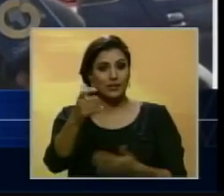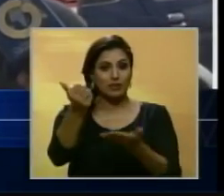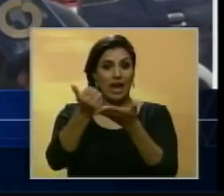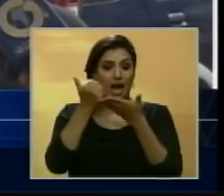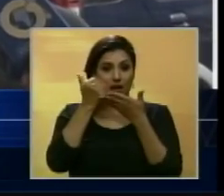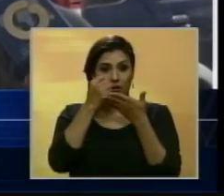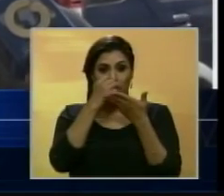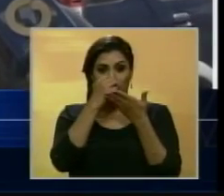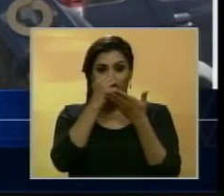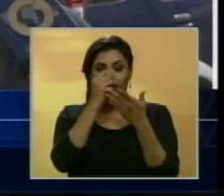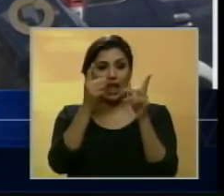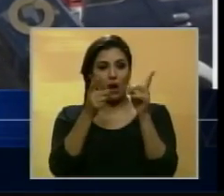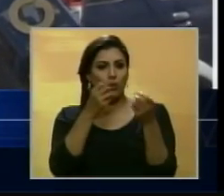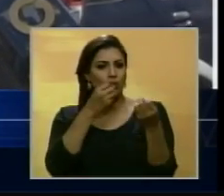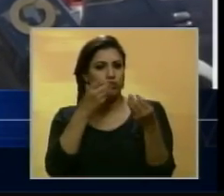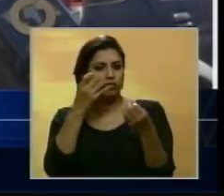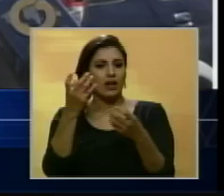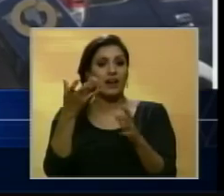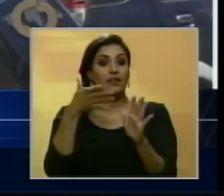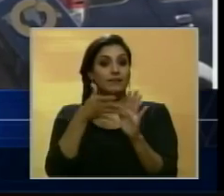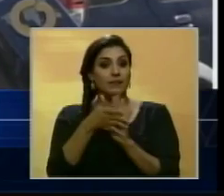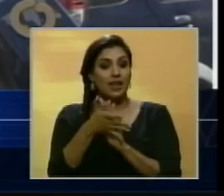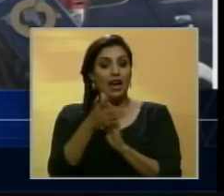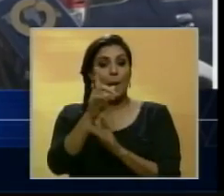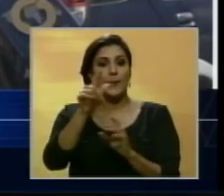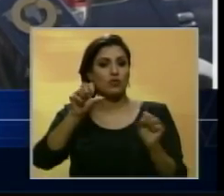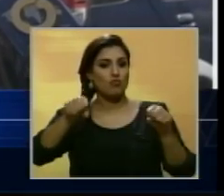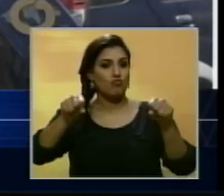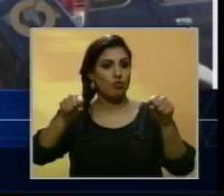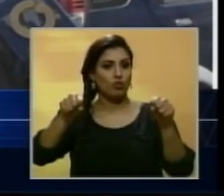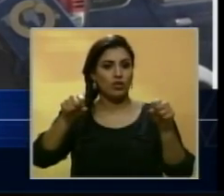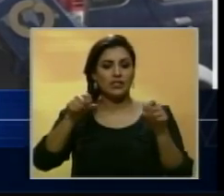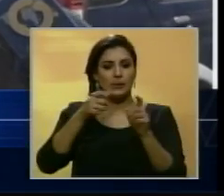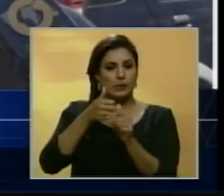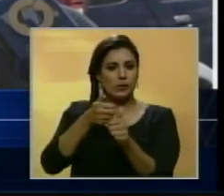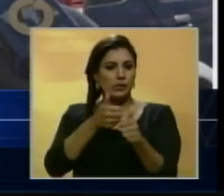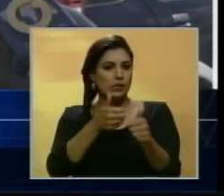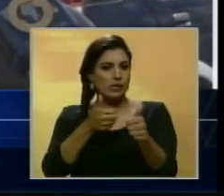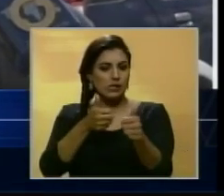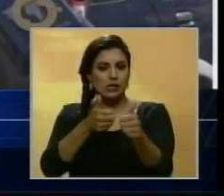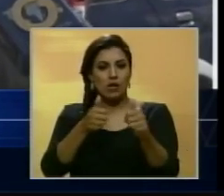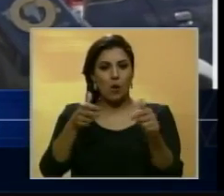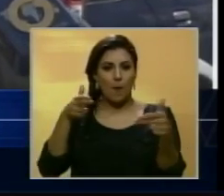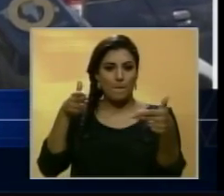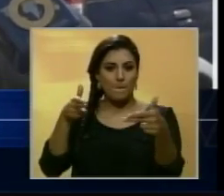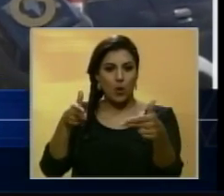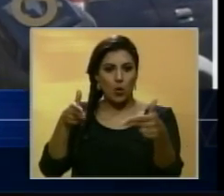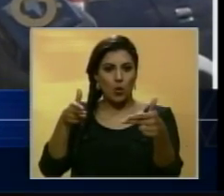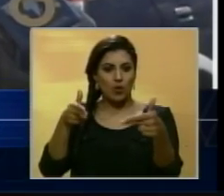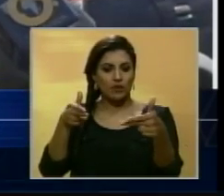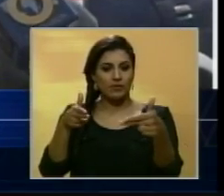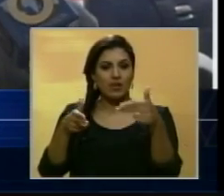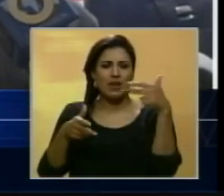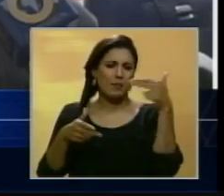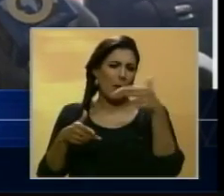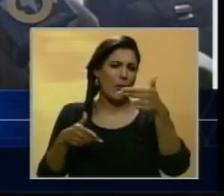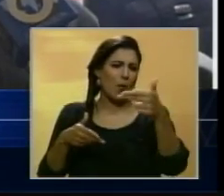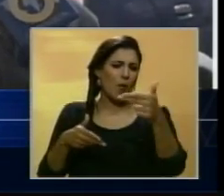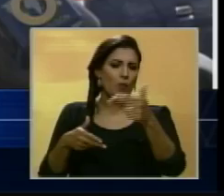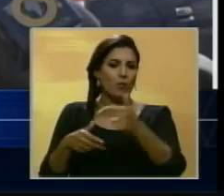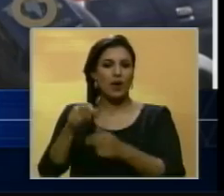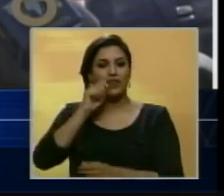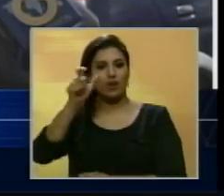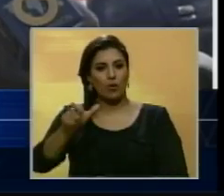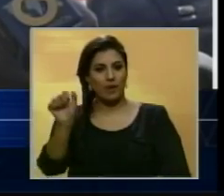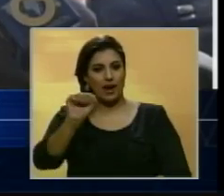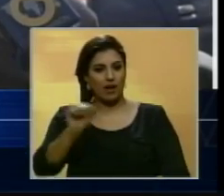ayudó con algunas declaraciones y dicen que eran unos motorizados que venían siguiéndolo, lo interceptaron y empezaron a dispararle